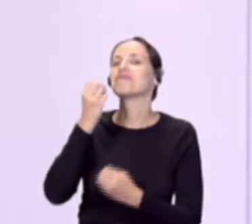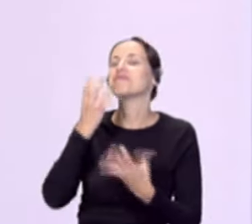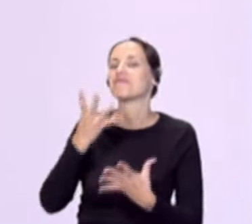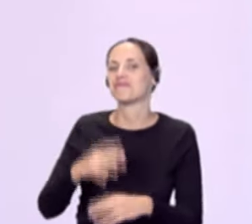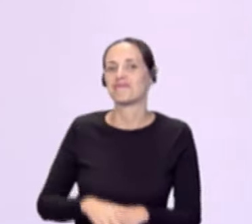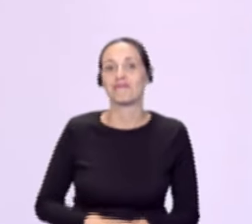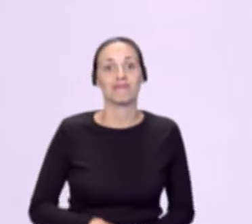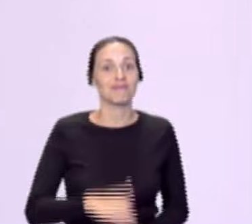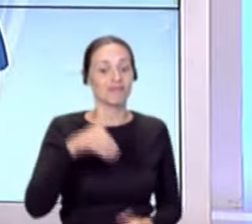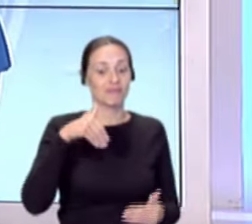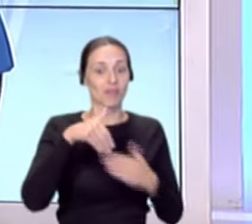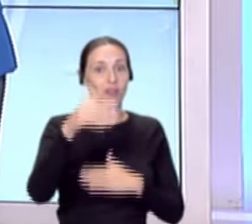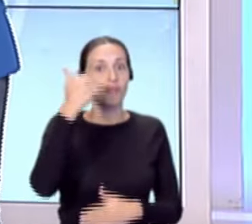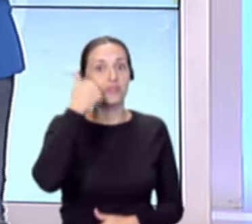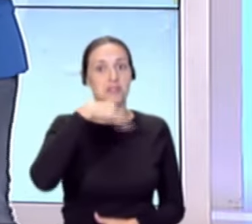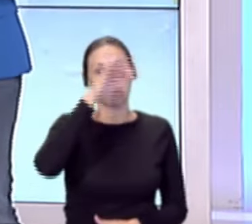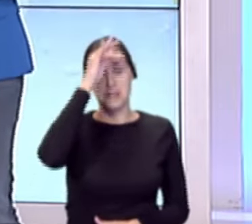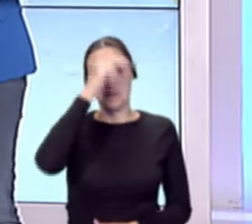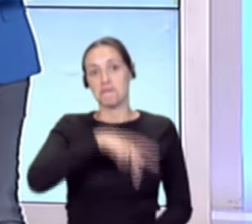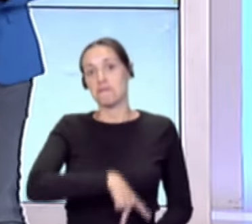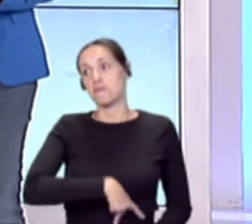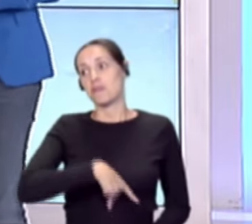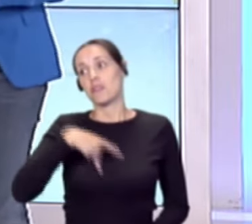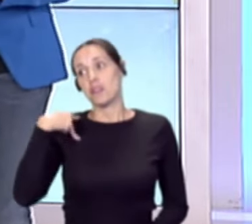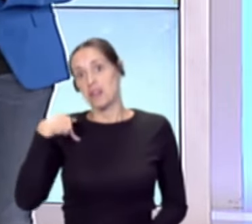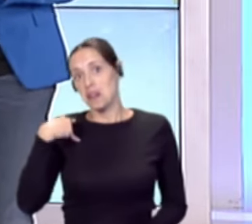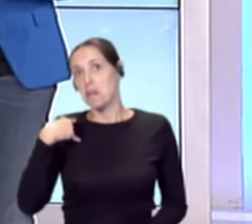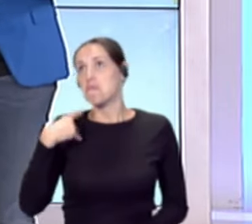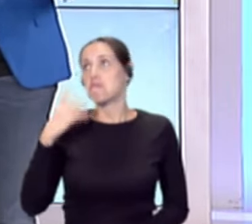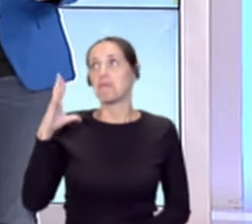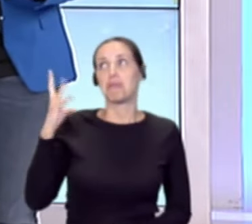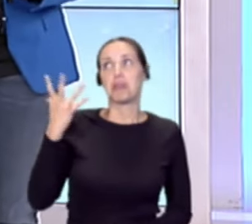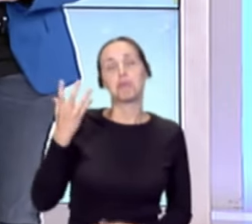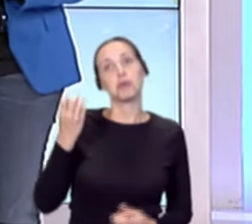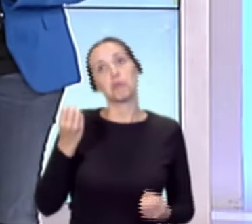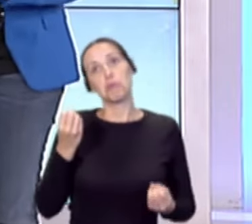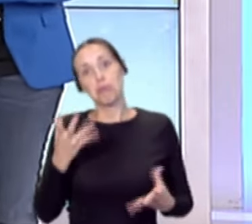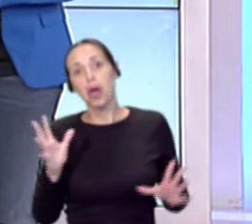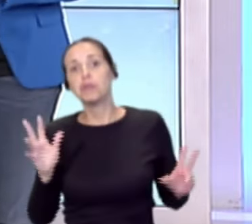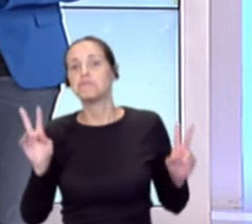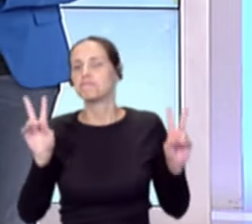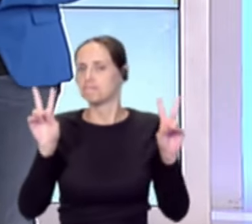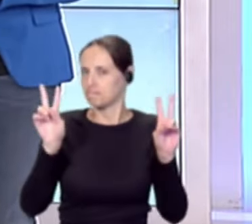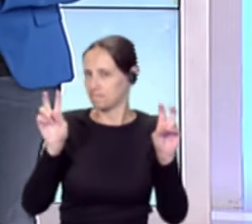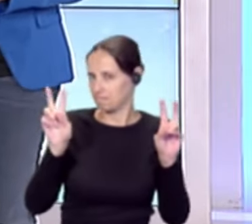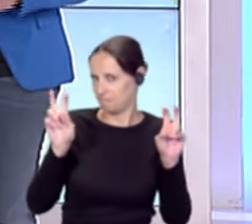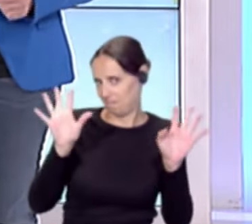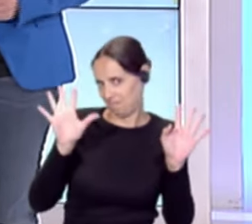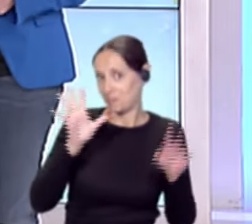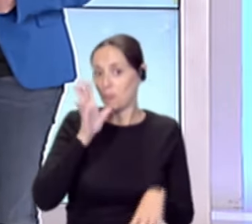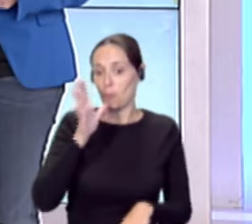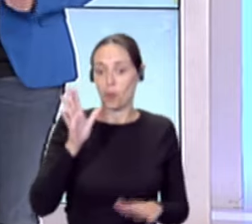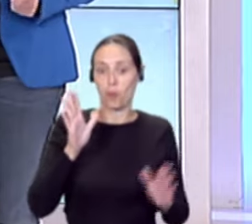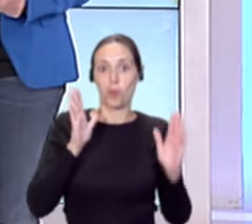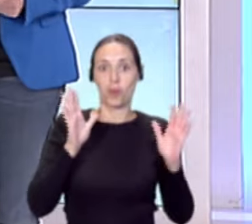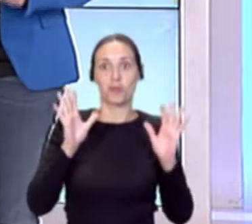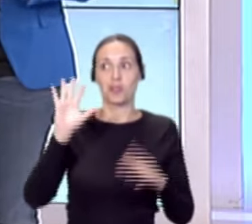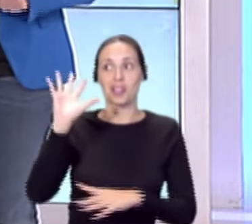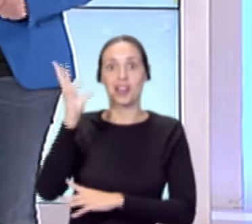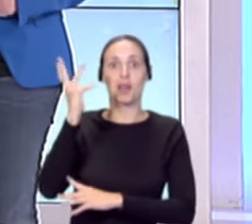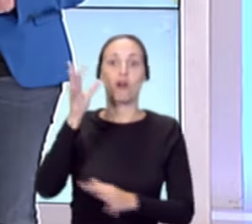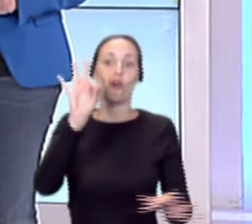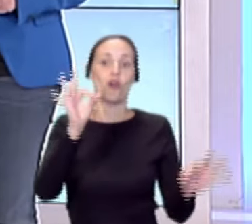un fin de semana en general con muy buen tiempo, entre comillas, porque vamos a tener de verdad tiempo otoñal. Que falta, sí,